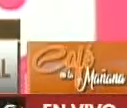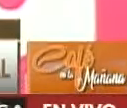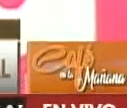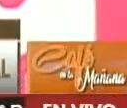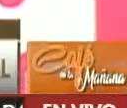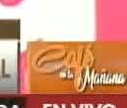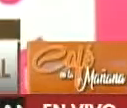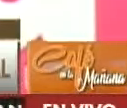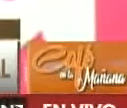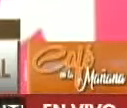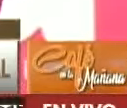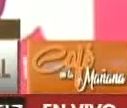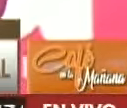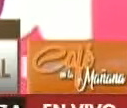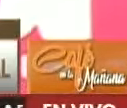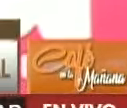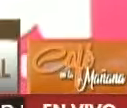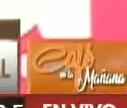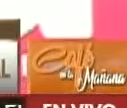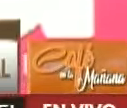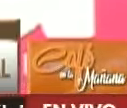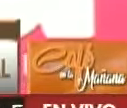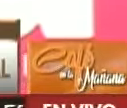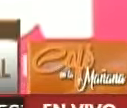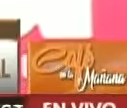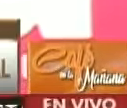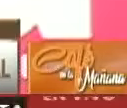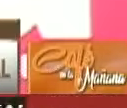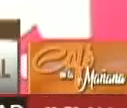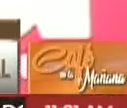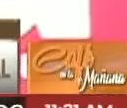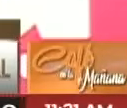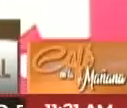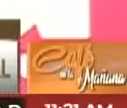Buenos días, buenos días, buenos días. ¿Cómo están ustedes?